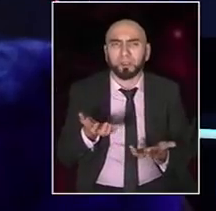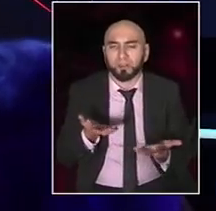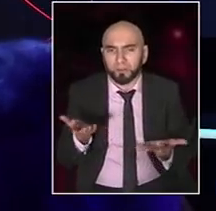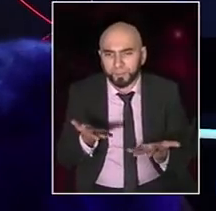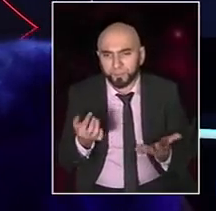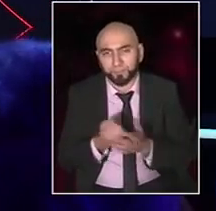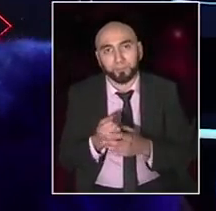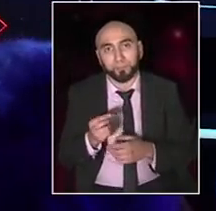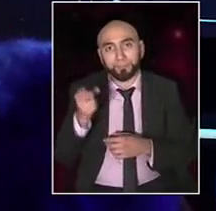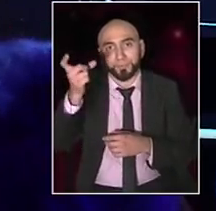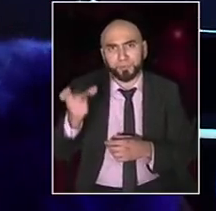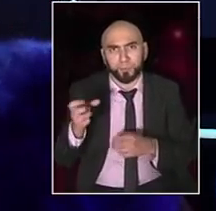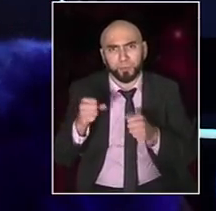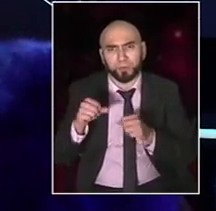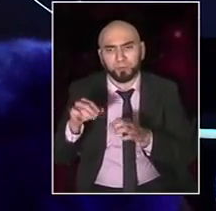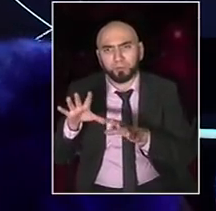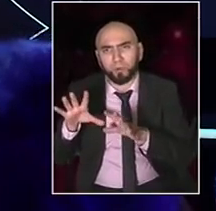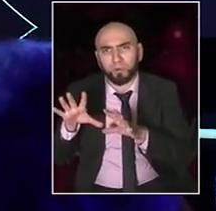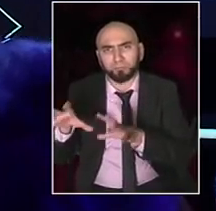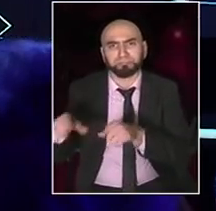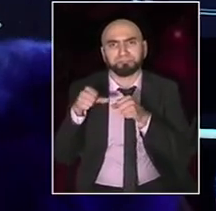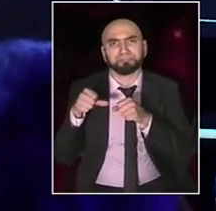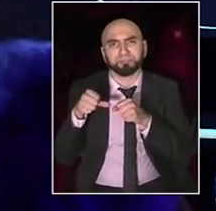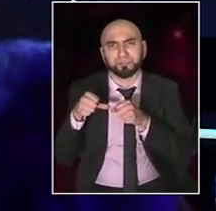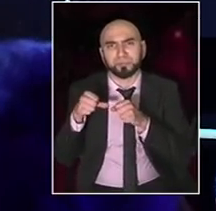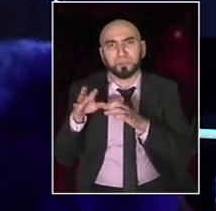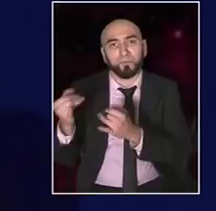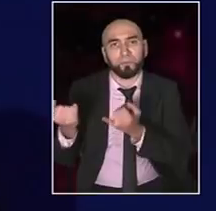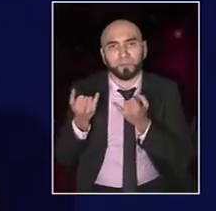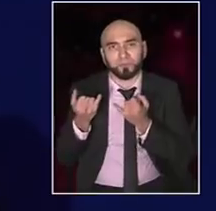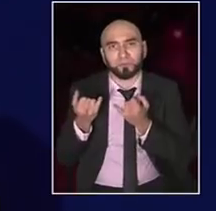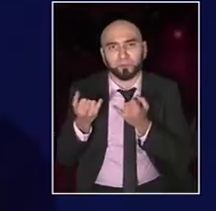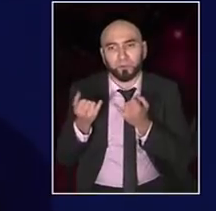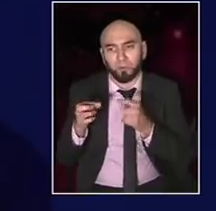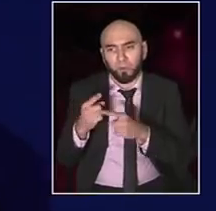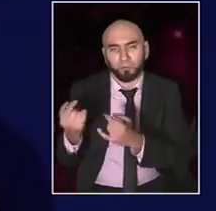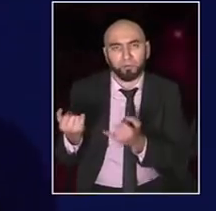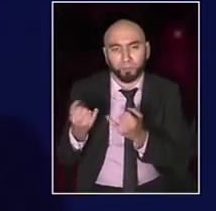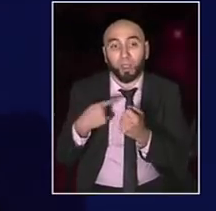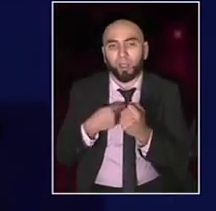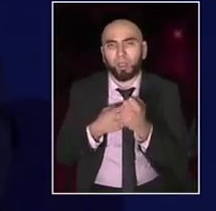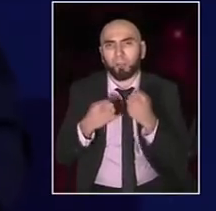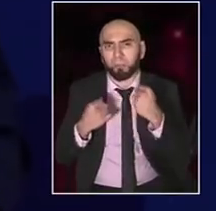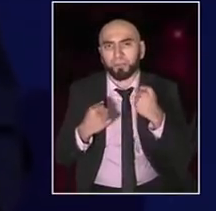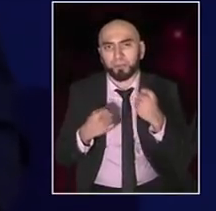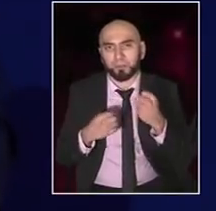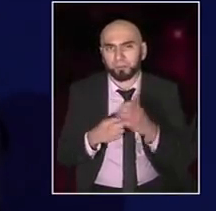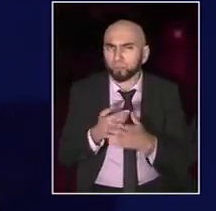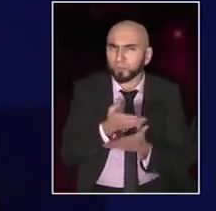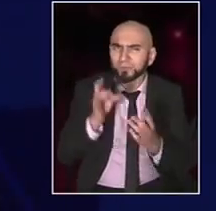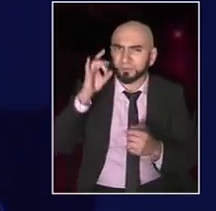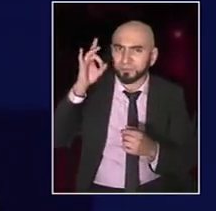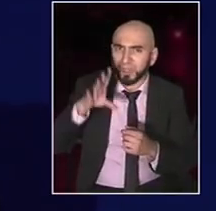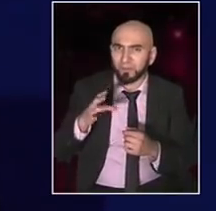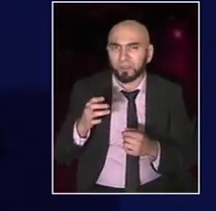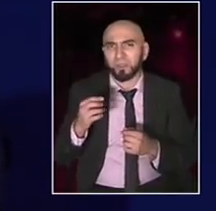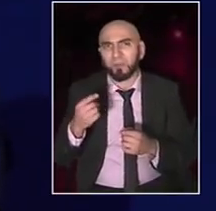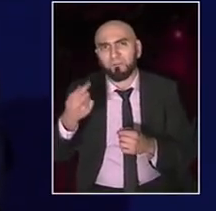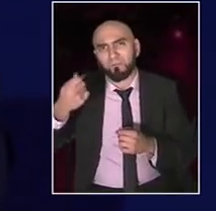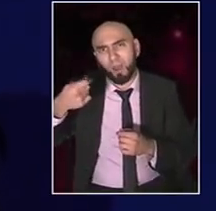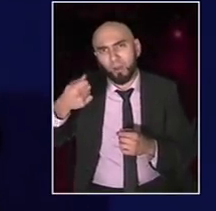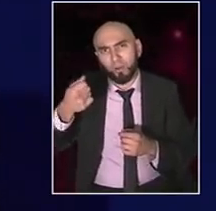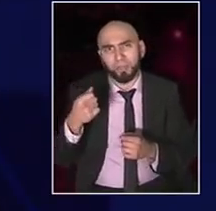puede apropiarse los datos como ocurre hoy día, tiene un poder inconmensurable. ¿Saben cuánto es la valorización de bolsa de Facebook, de Google,